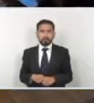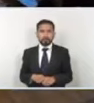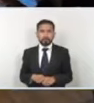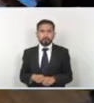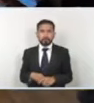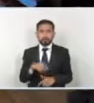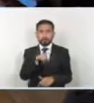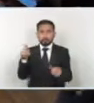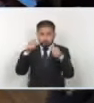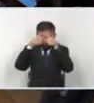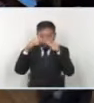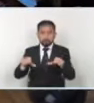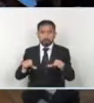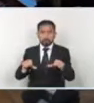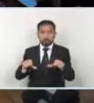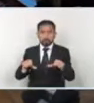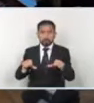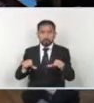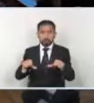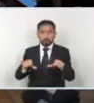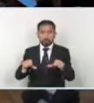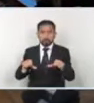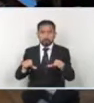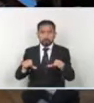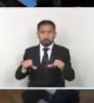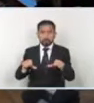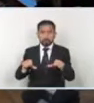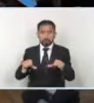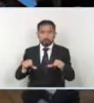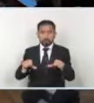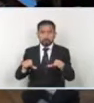Quienes estén de acuerdo, por favor.